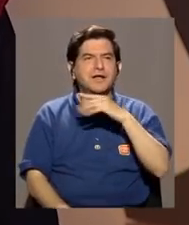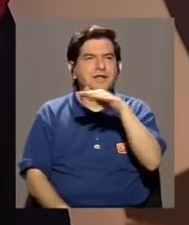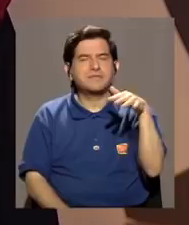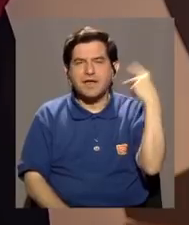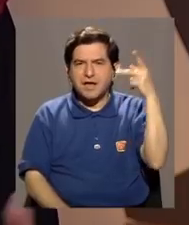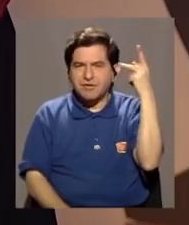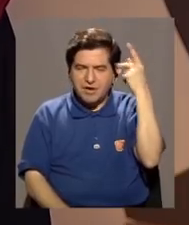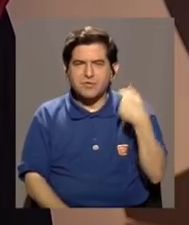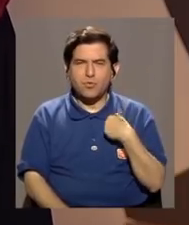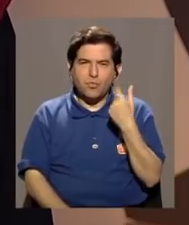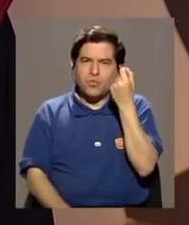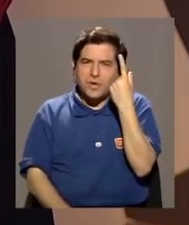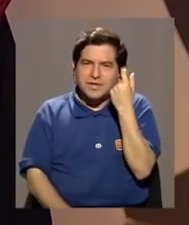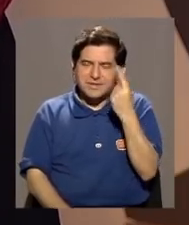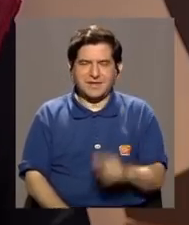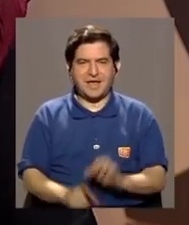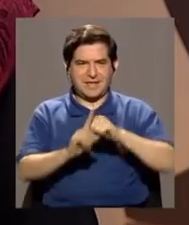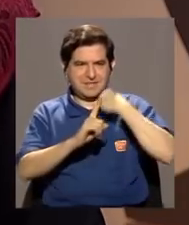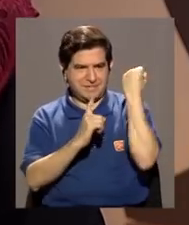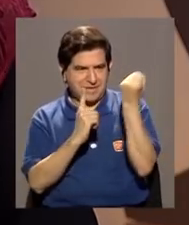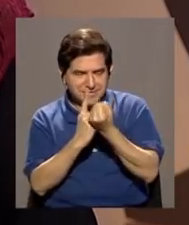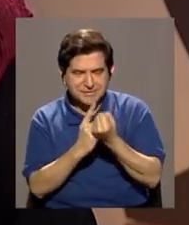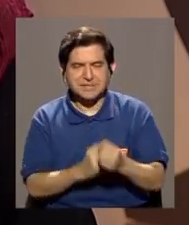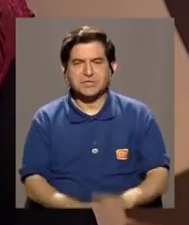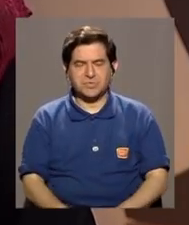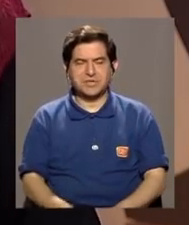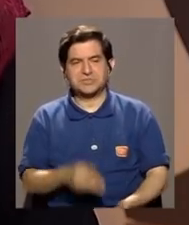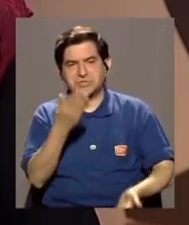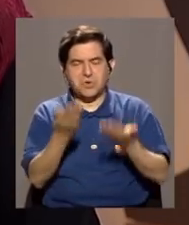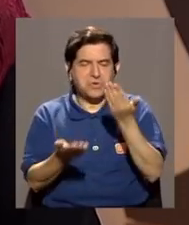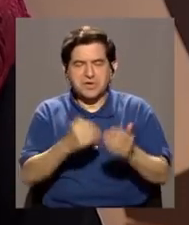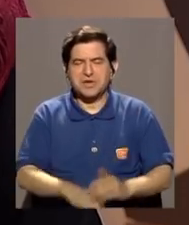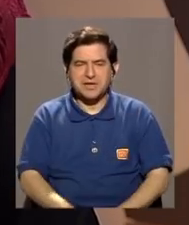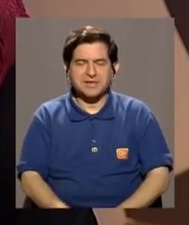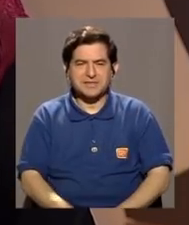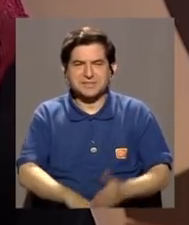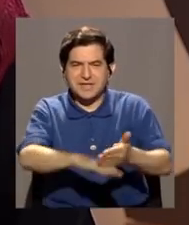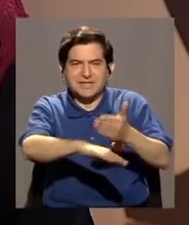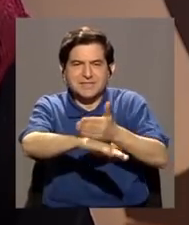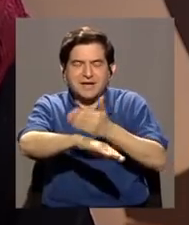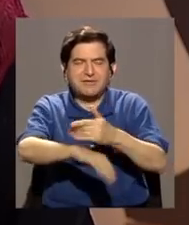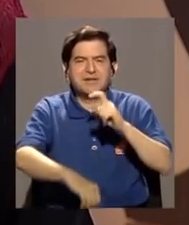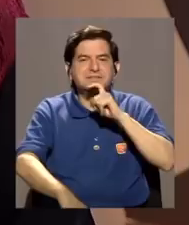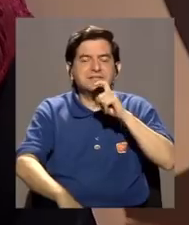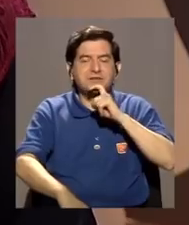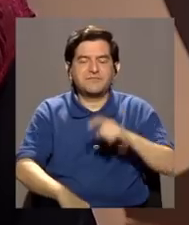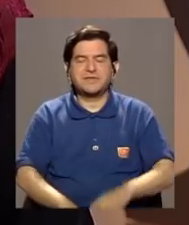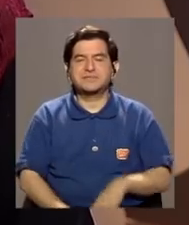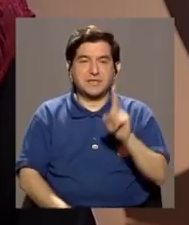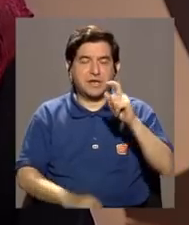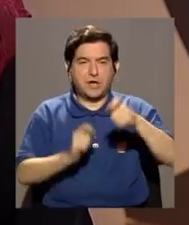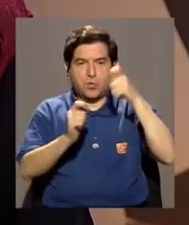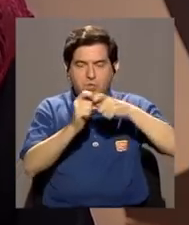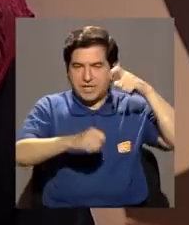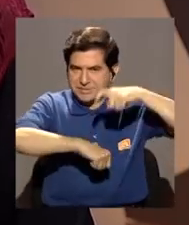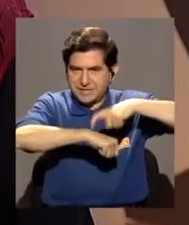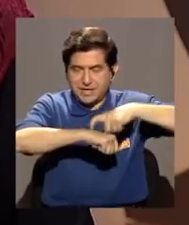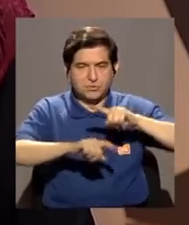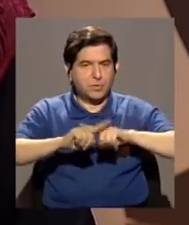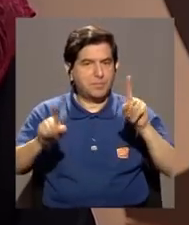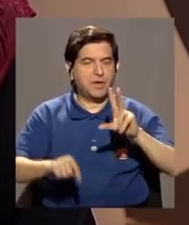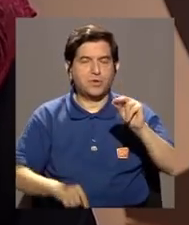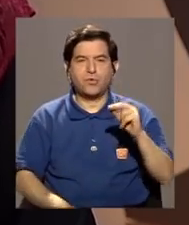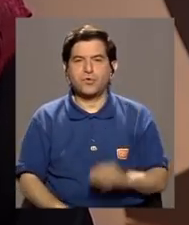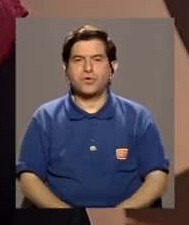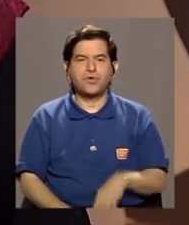realismo político no puede entender que hay coyunturas en las que ciertos avances se vuelven difíciles pero eso no justifica